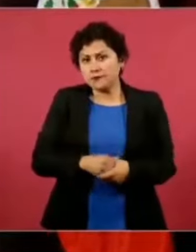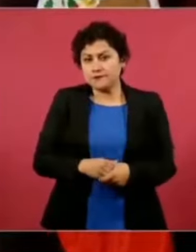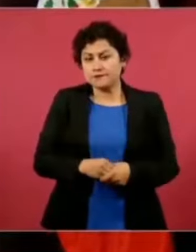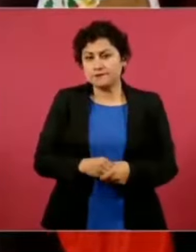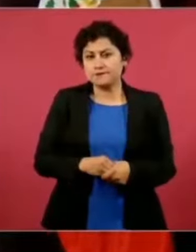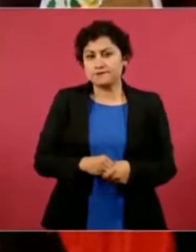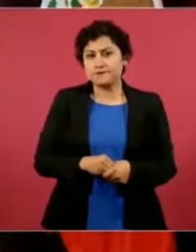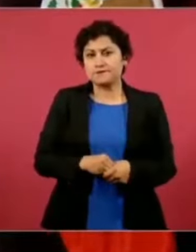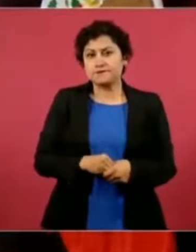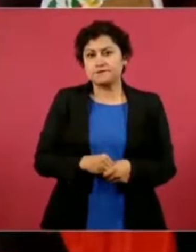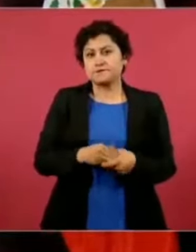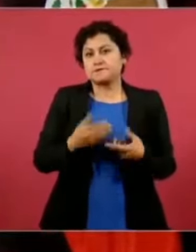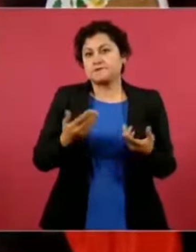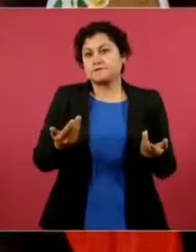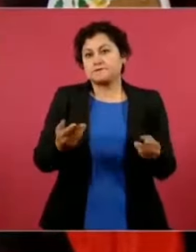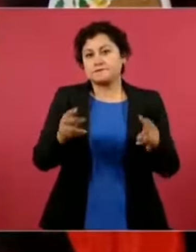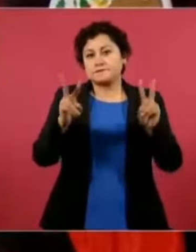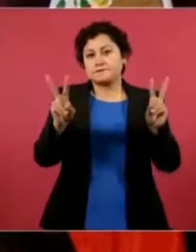Por el dinero,